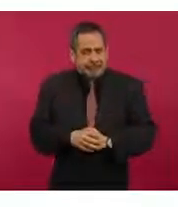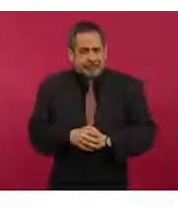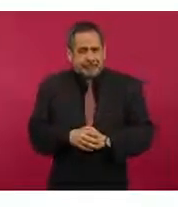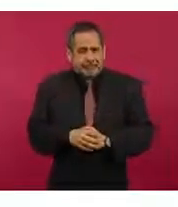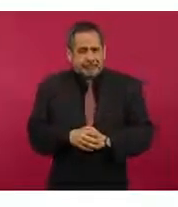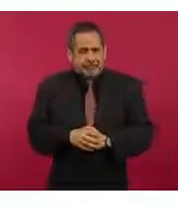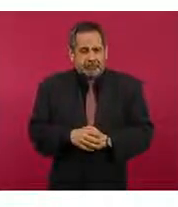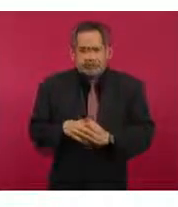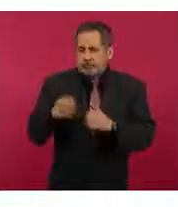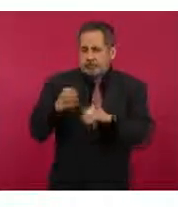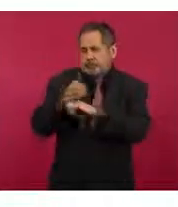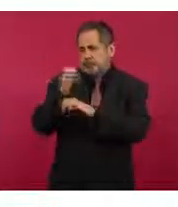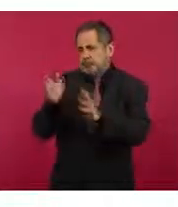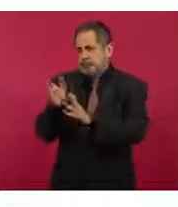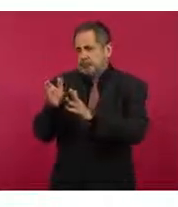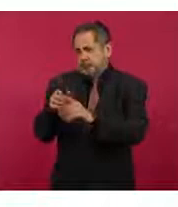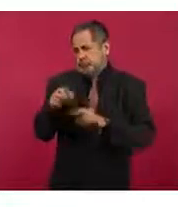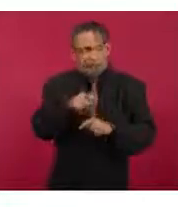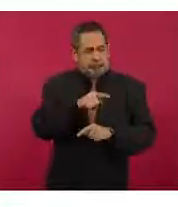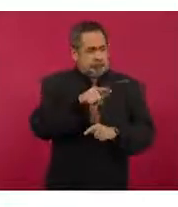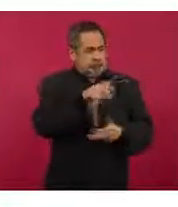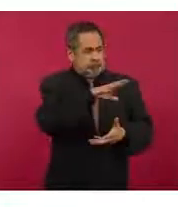No muy grande, pues, pero